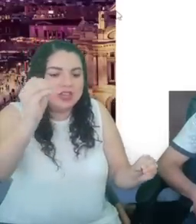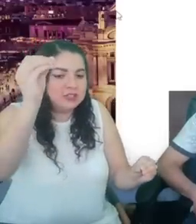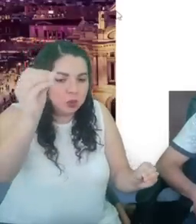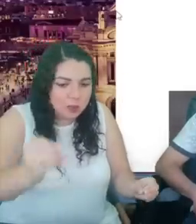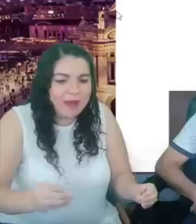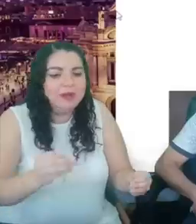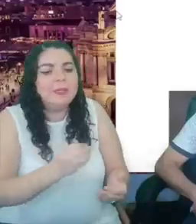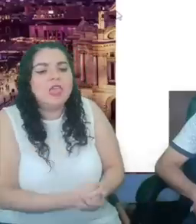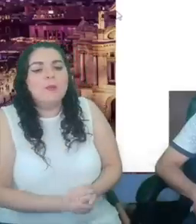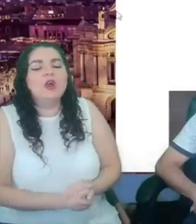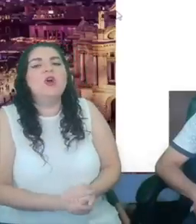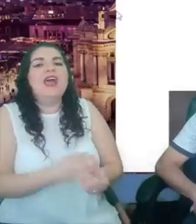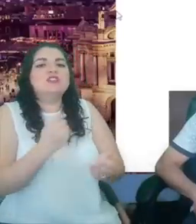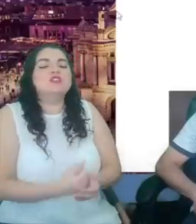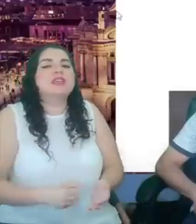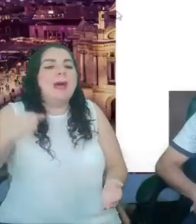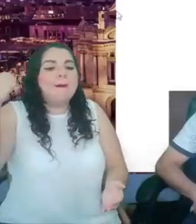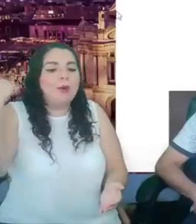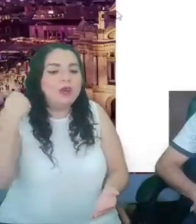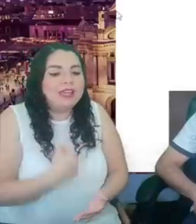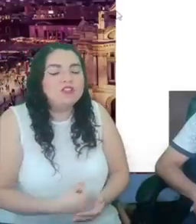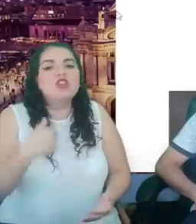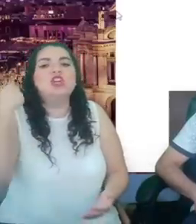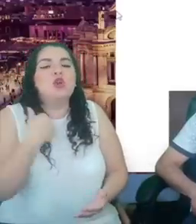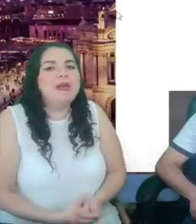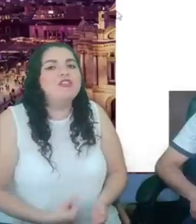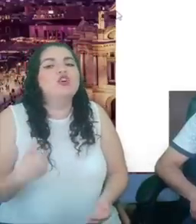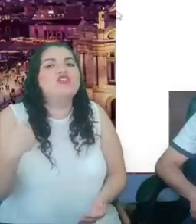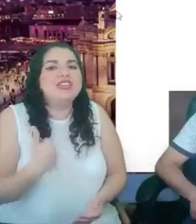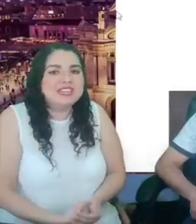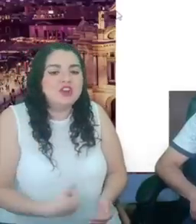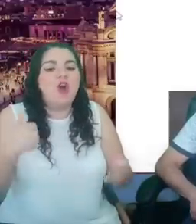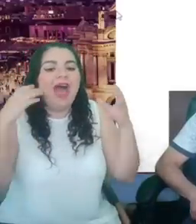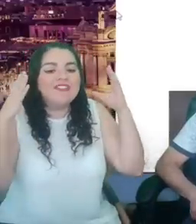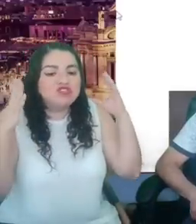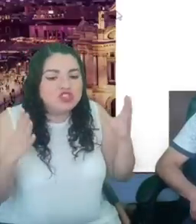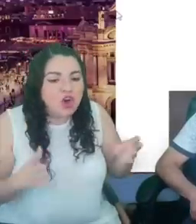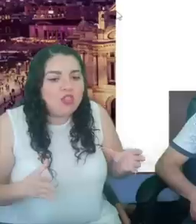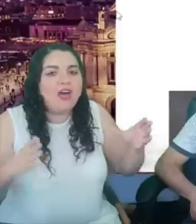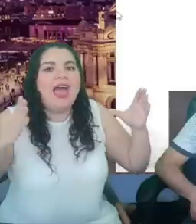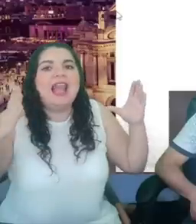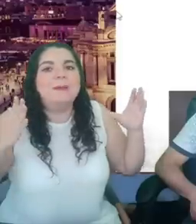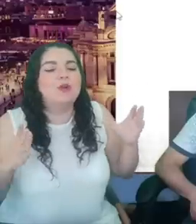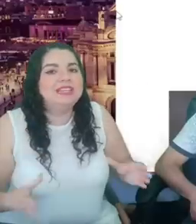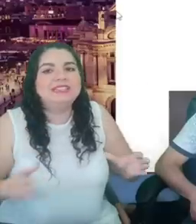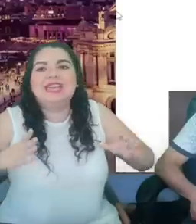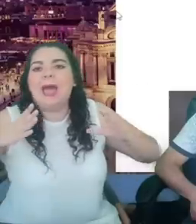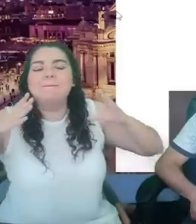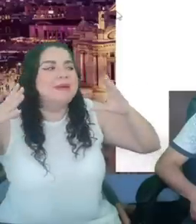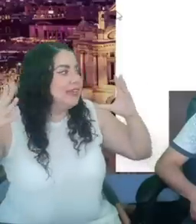dijo si es culpable bueno eso está poniendo y golpeando de lleno a toda la